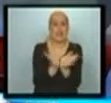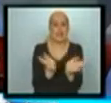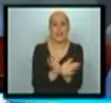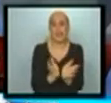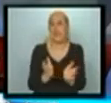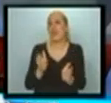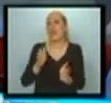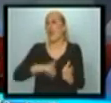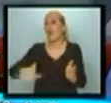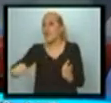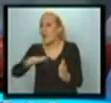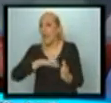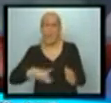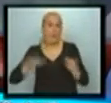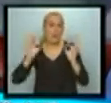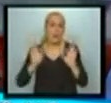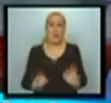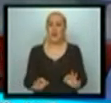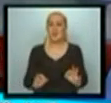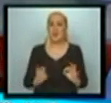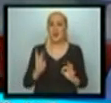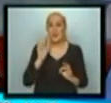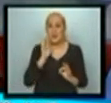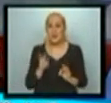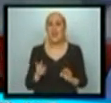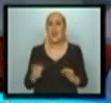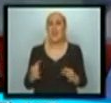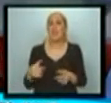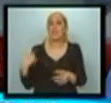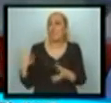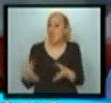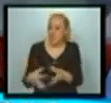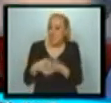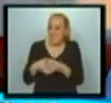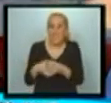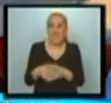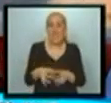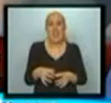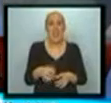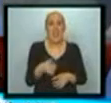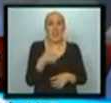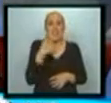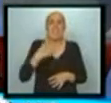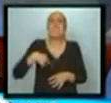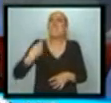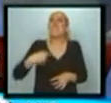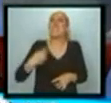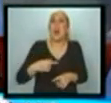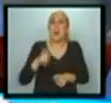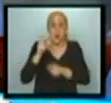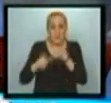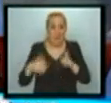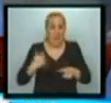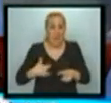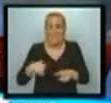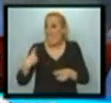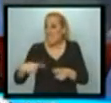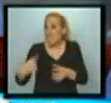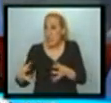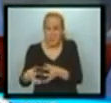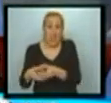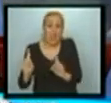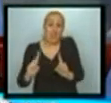cara, impresionante, esa corriente de hermandad que solo se da muy pocas veces, y bueno, es decir, es